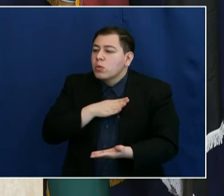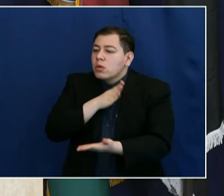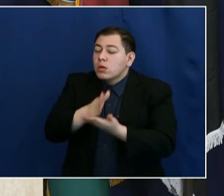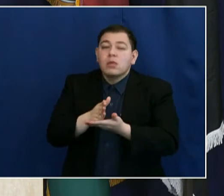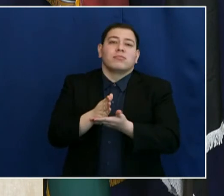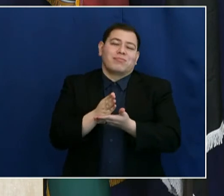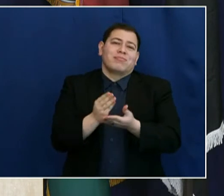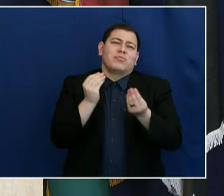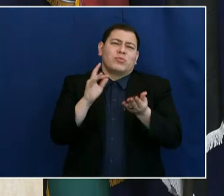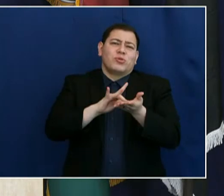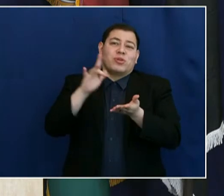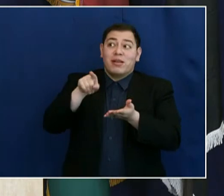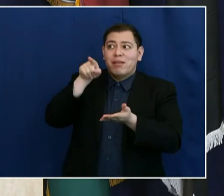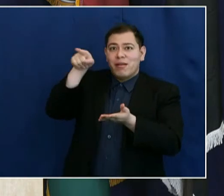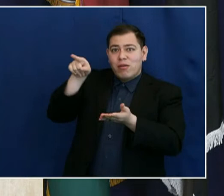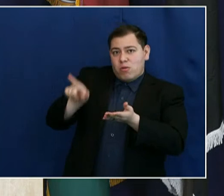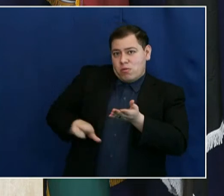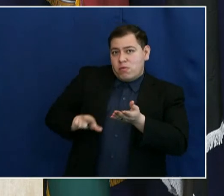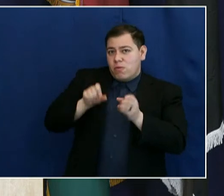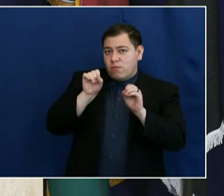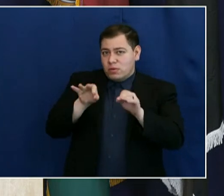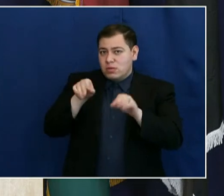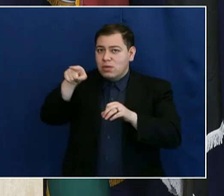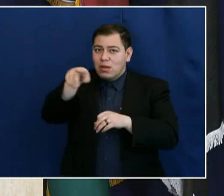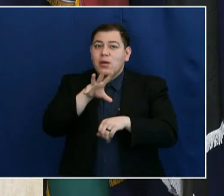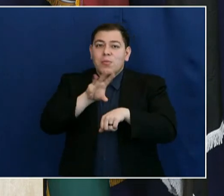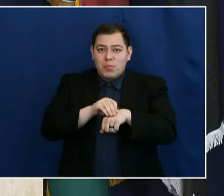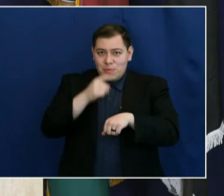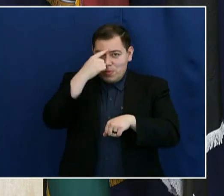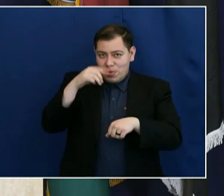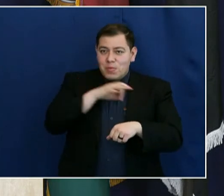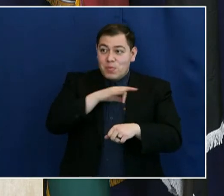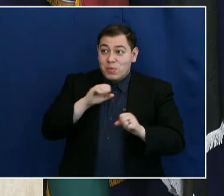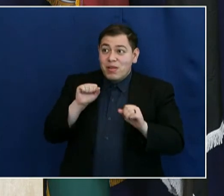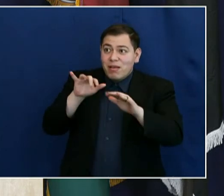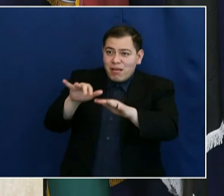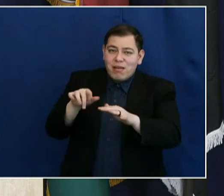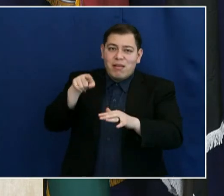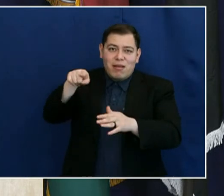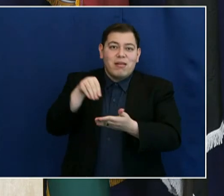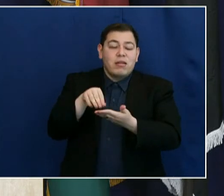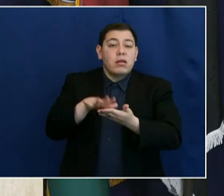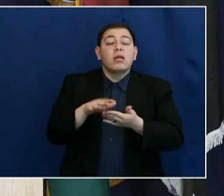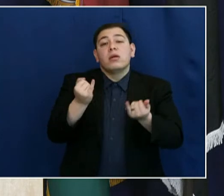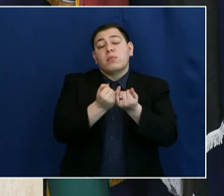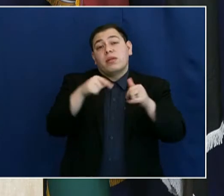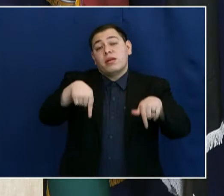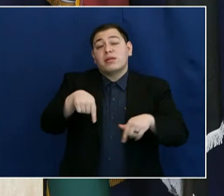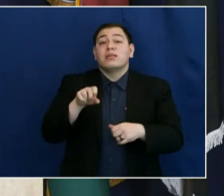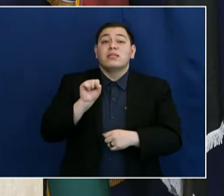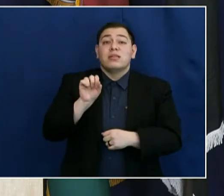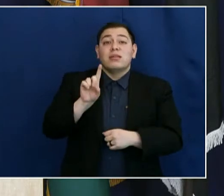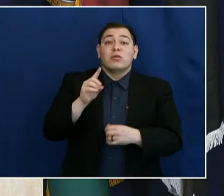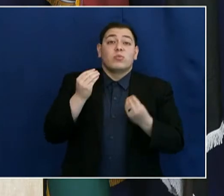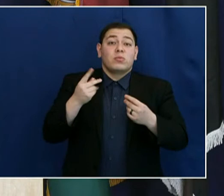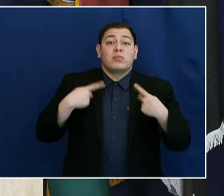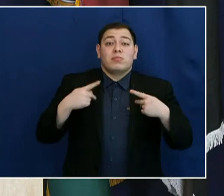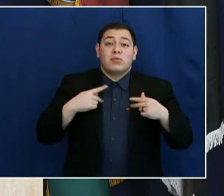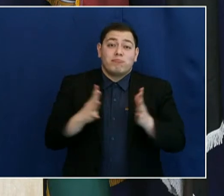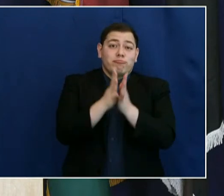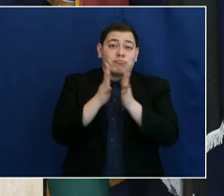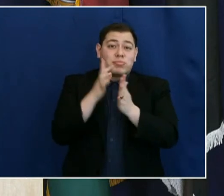muchísimas gracias al cónsul general, a todo el equipo del Condado de San Diego por esta oportunidad. Y por último, es importante